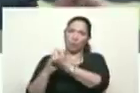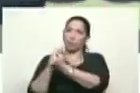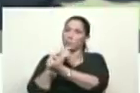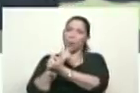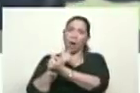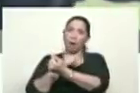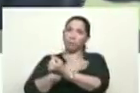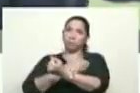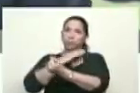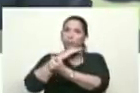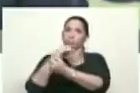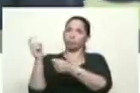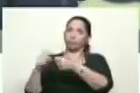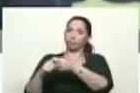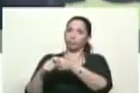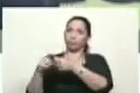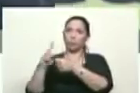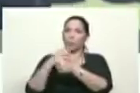para las concesiones.